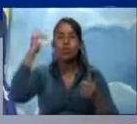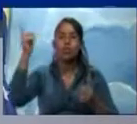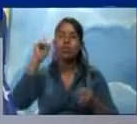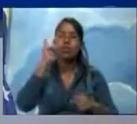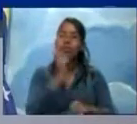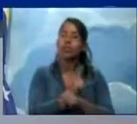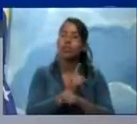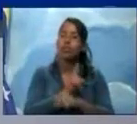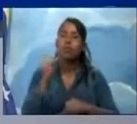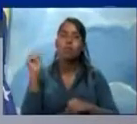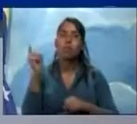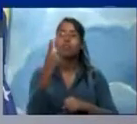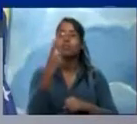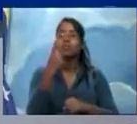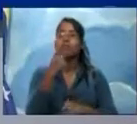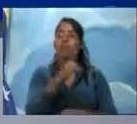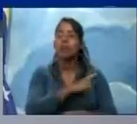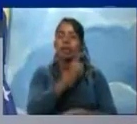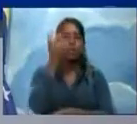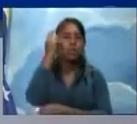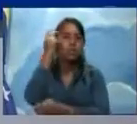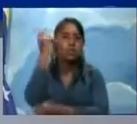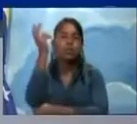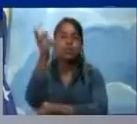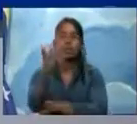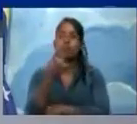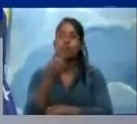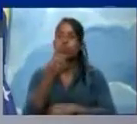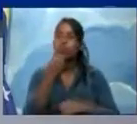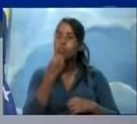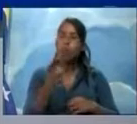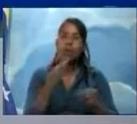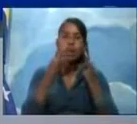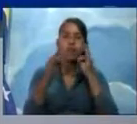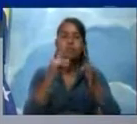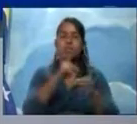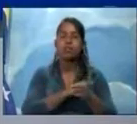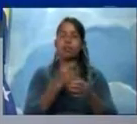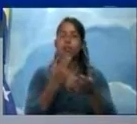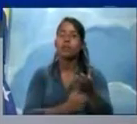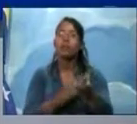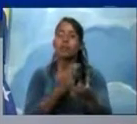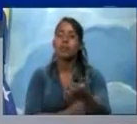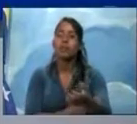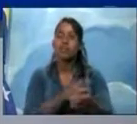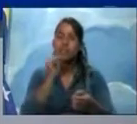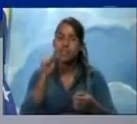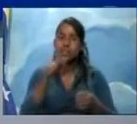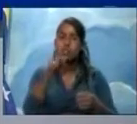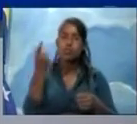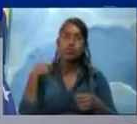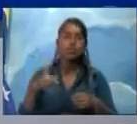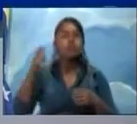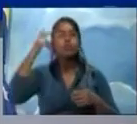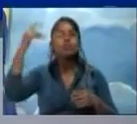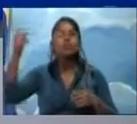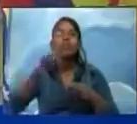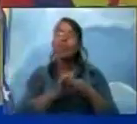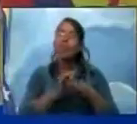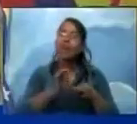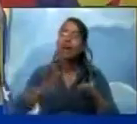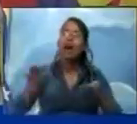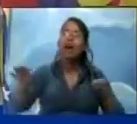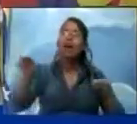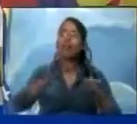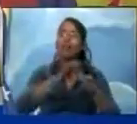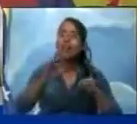sino lo principal del sueño. Muy buena la explicación del hermano Levi, que si usted tiene un sueño largo, un sueño